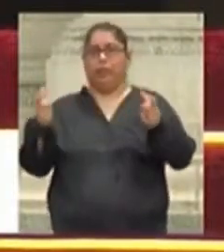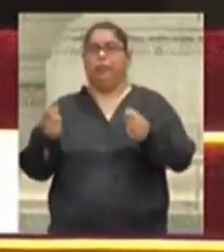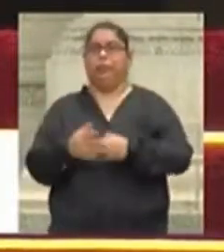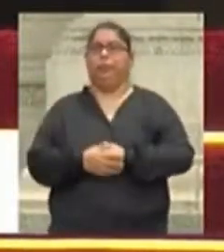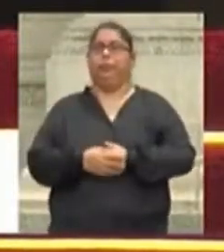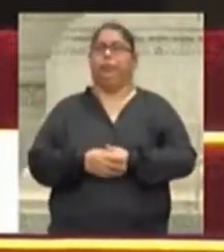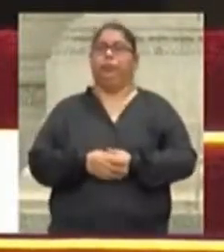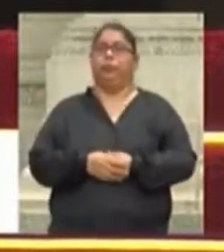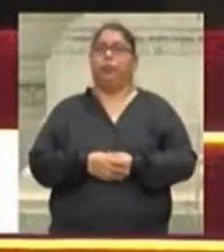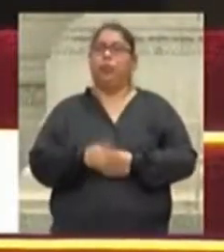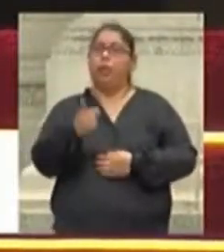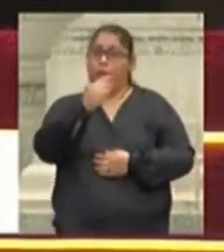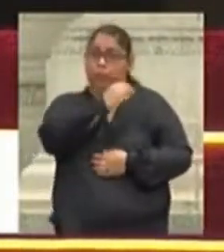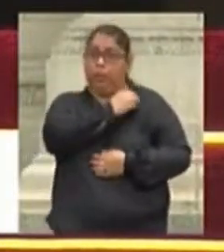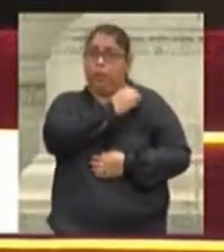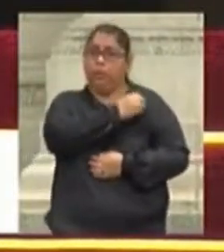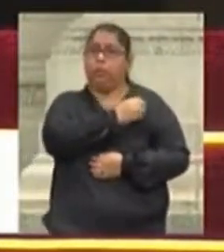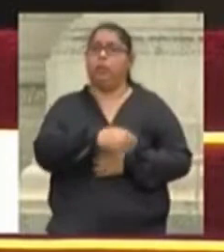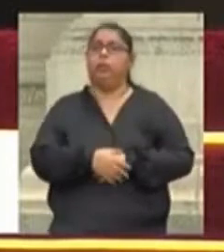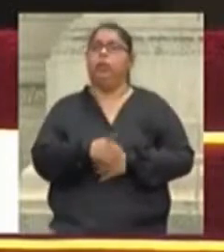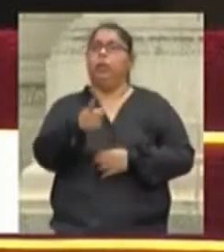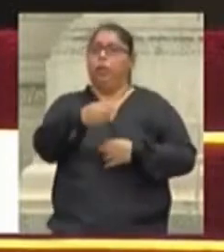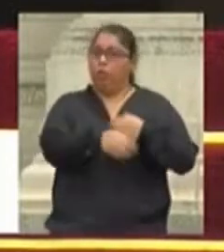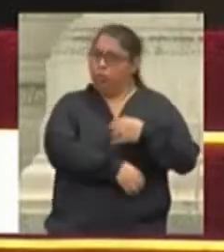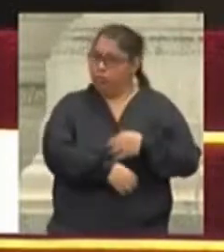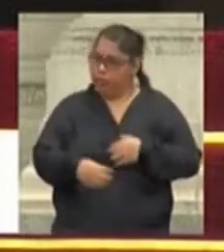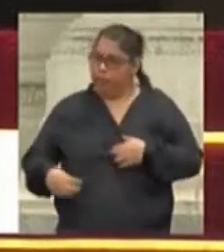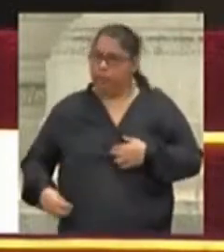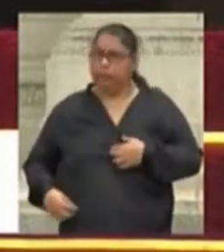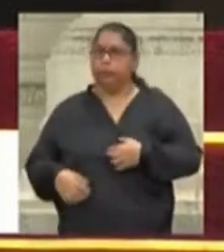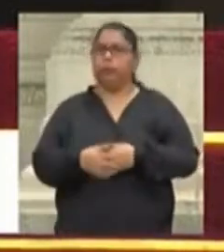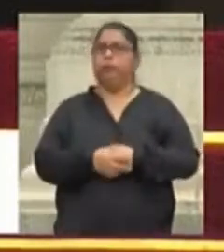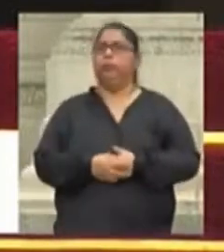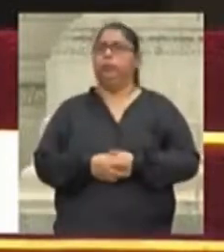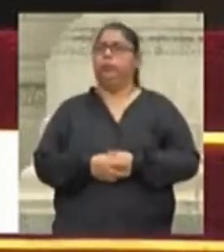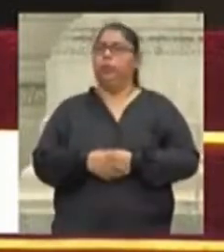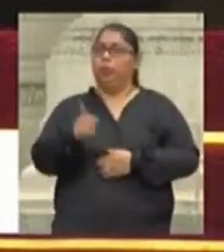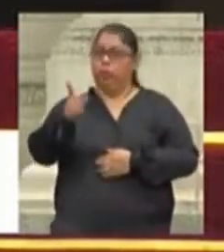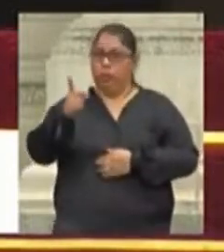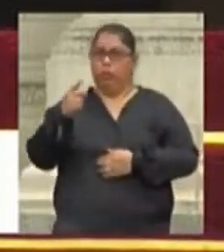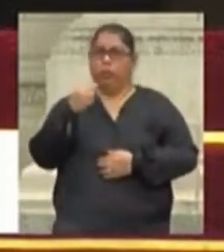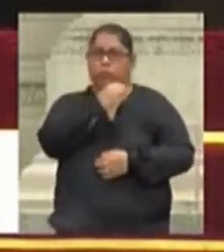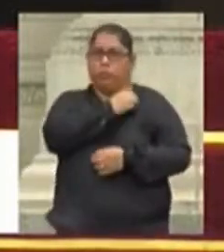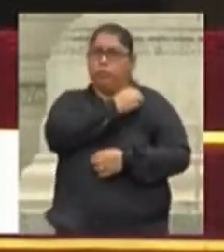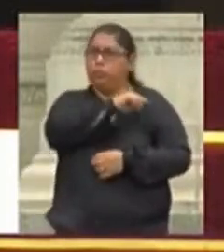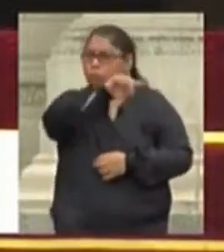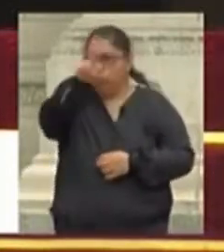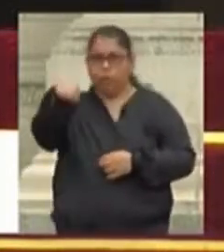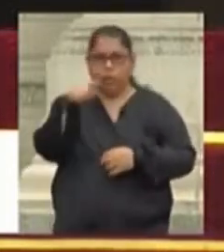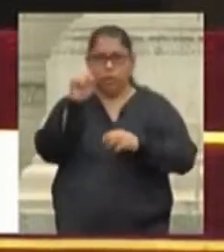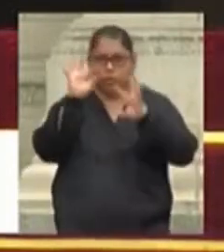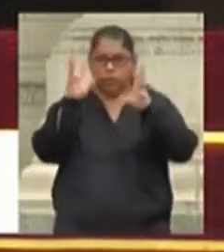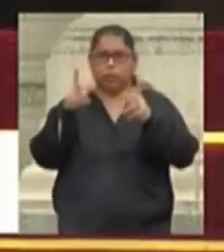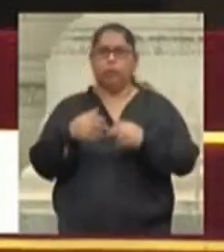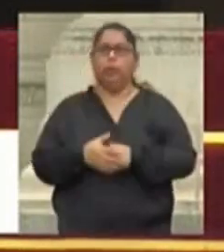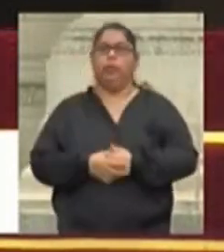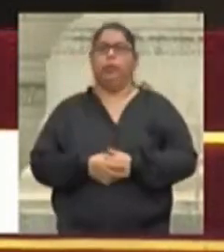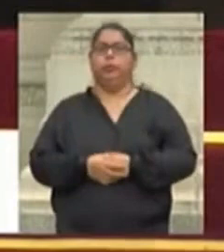distinguidas ministras congresistas ministros de estado dirigentes